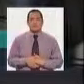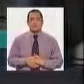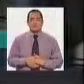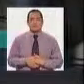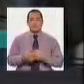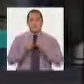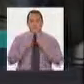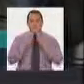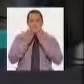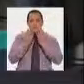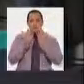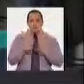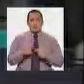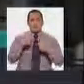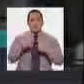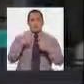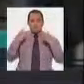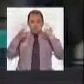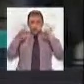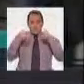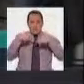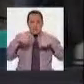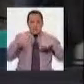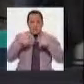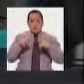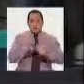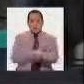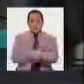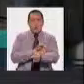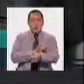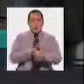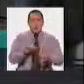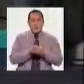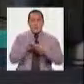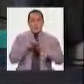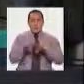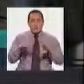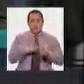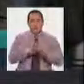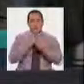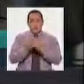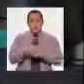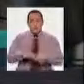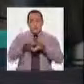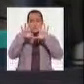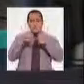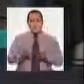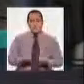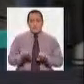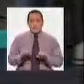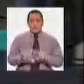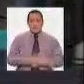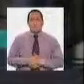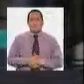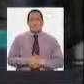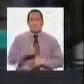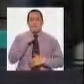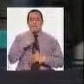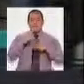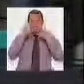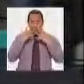el pronunciamiento de un radiólogo norteamericano que realizó un examen a